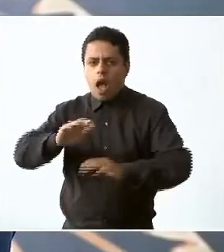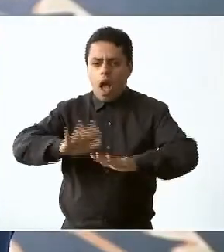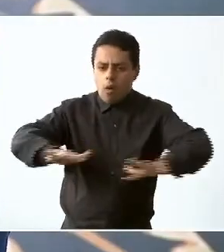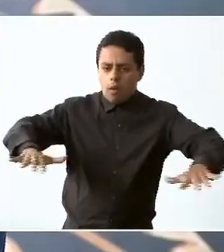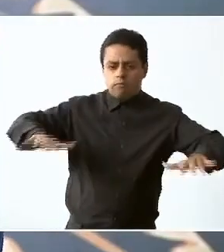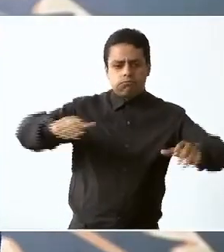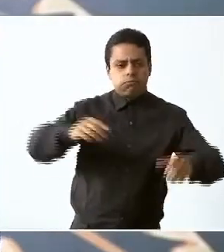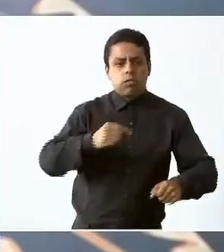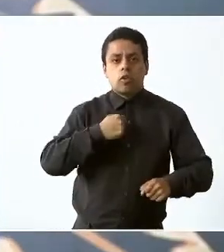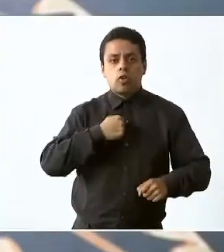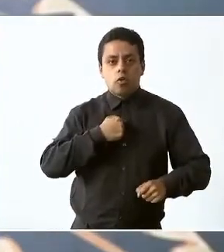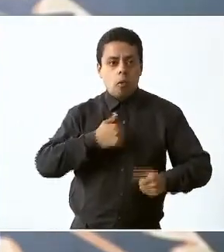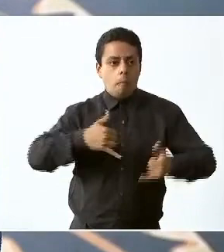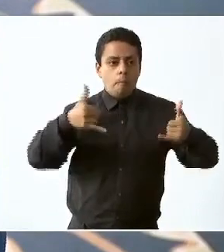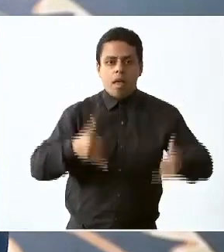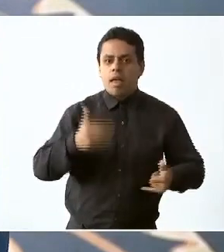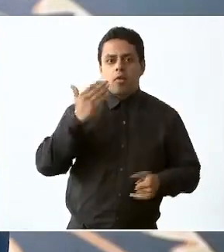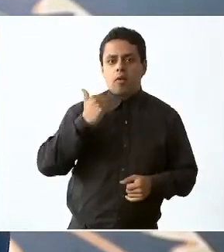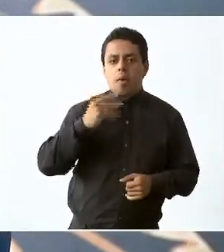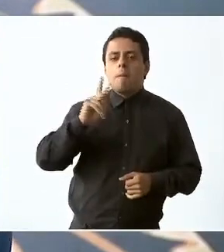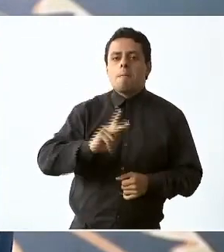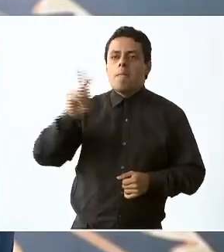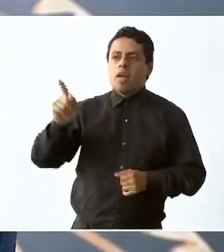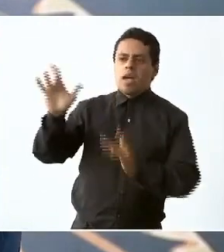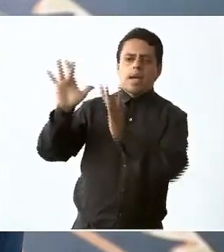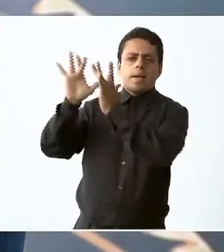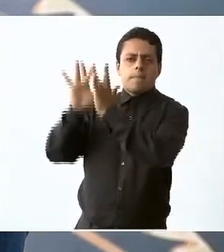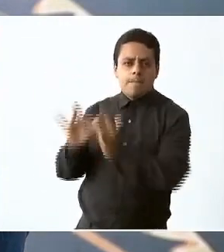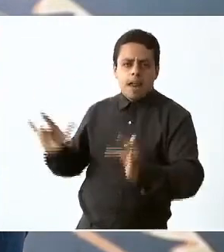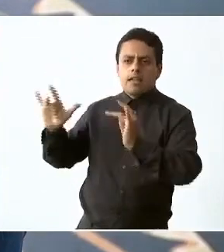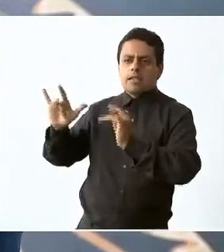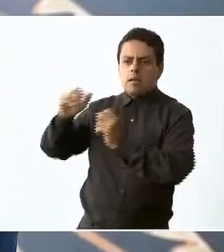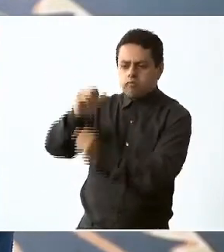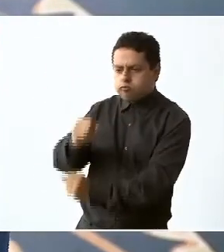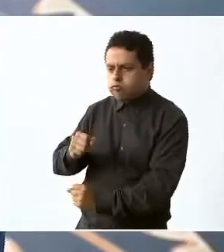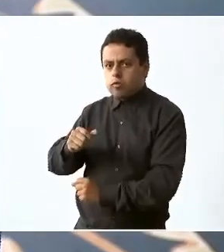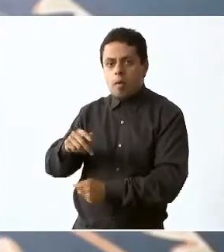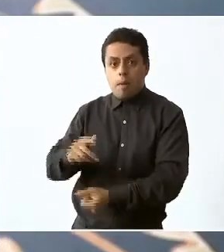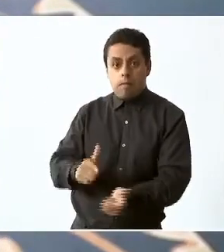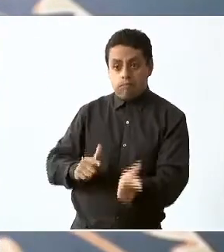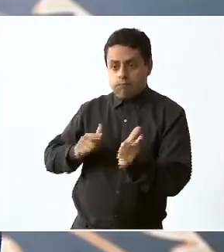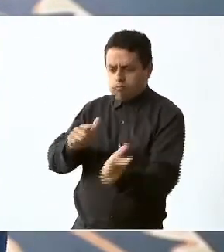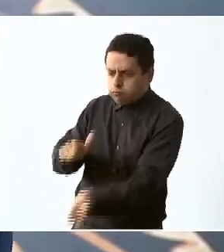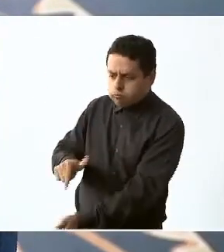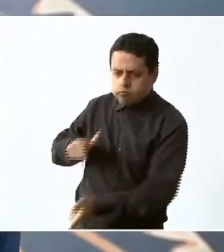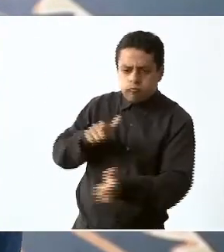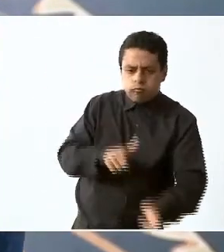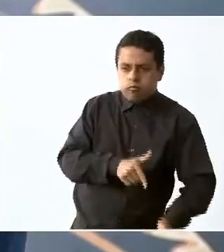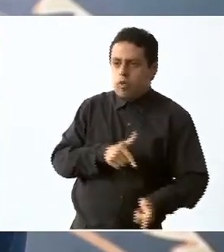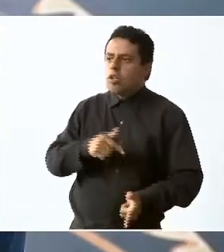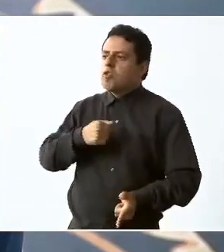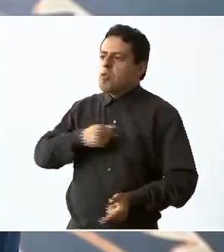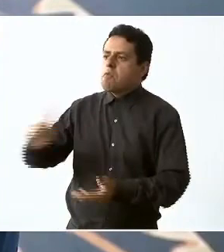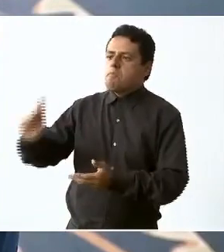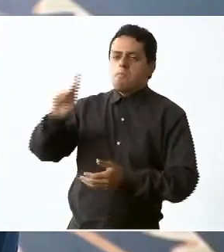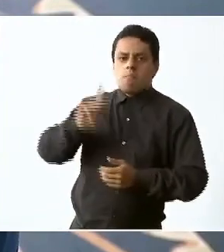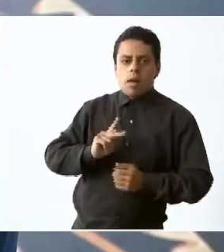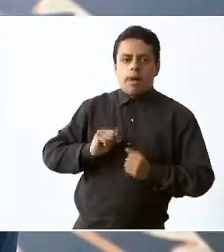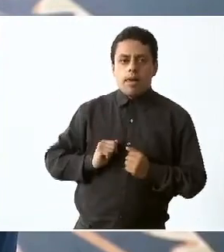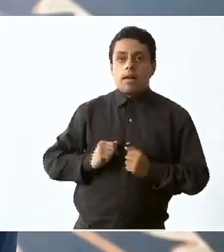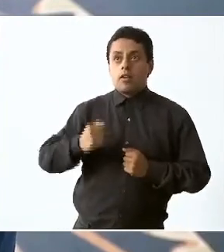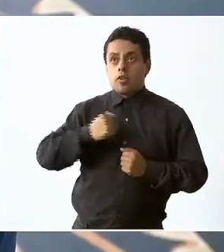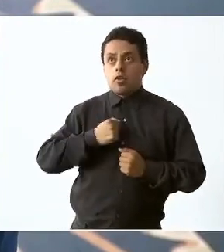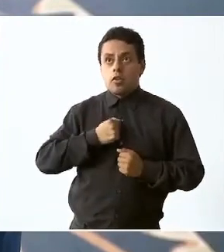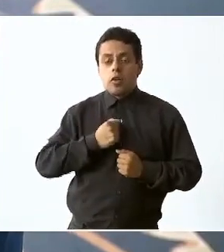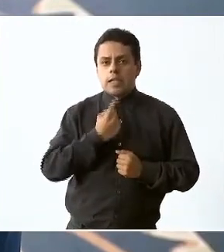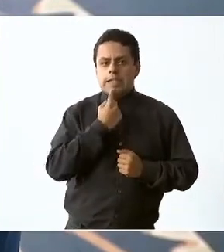van como los brazos del correo Chuan, que remaba la Mancha con fusiles. Diré con una épica